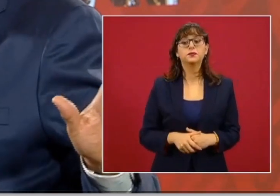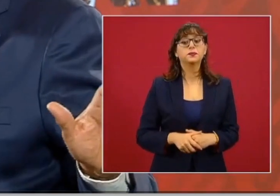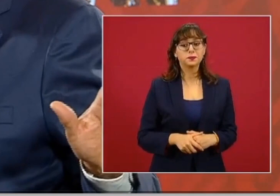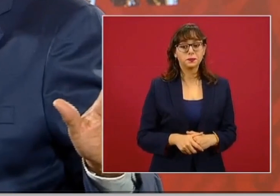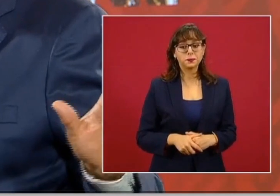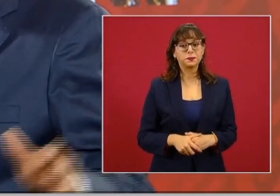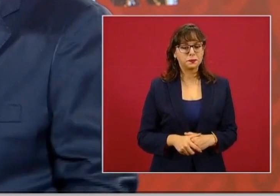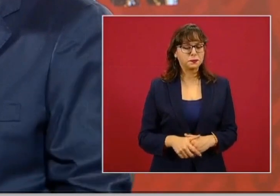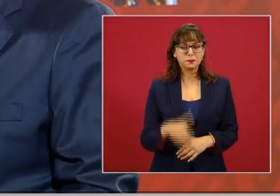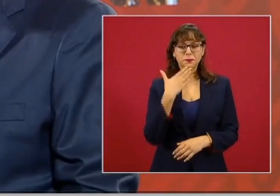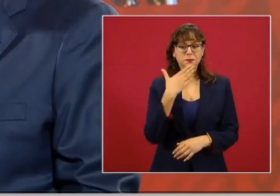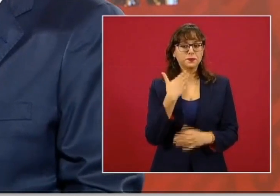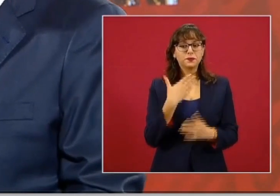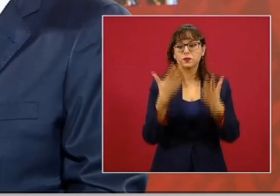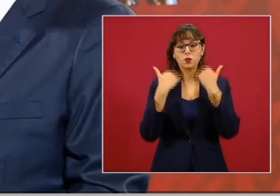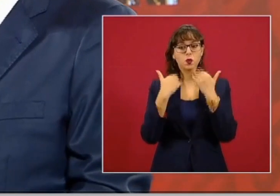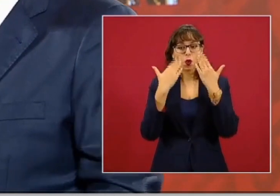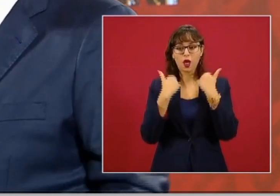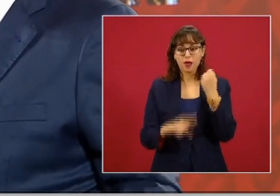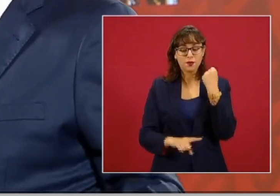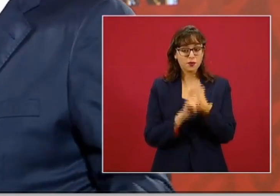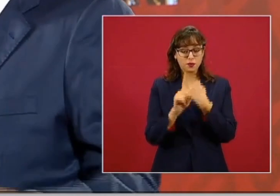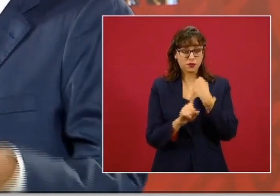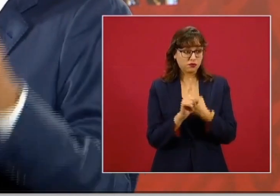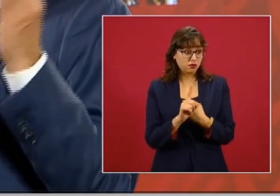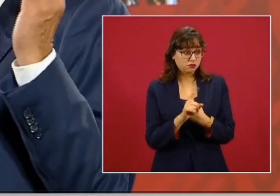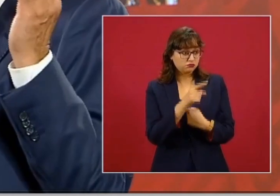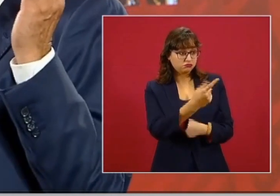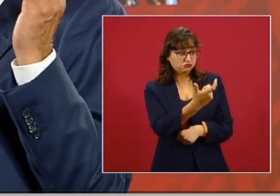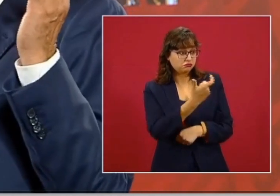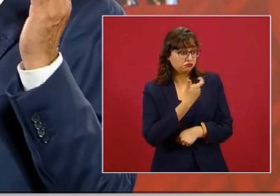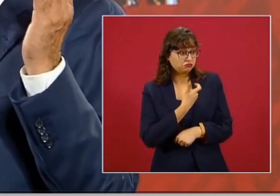después de que yo planteé esto aquí